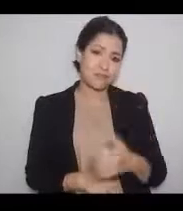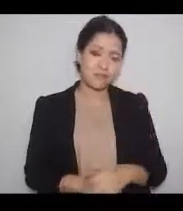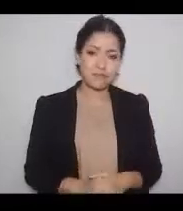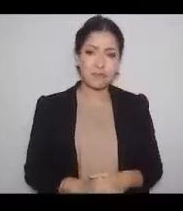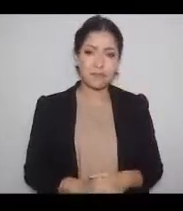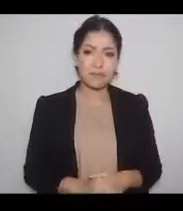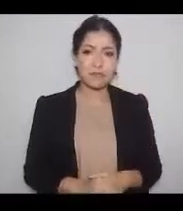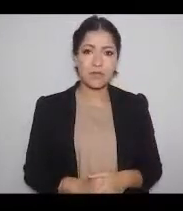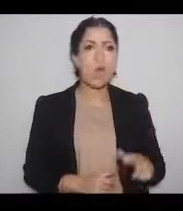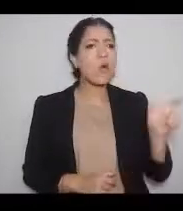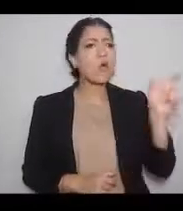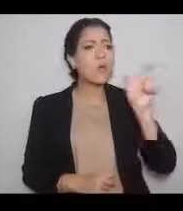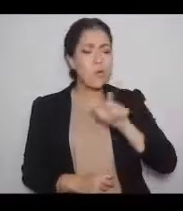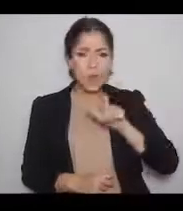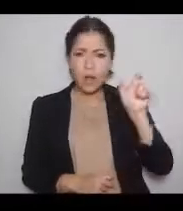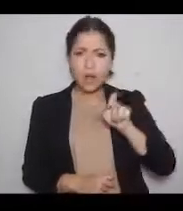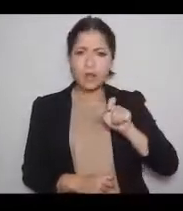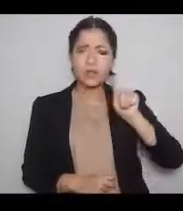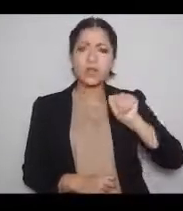Cuando Tico y Kepler se encontraron,